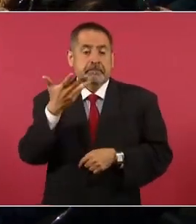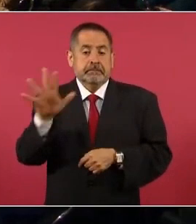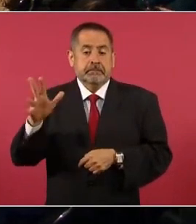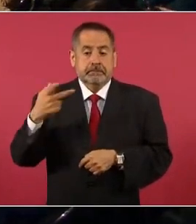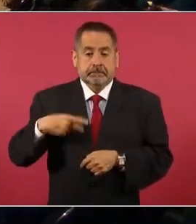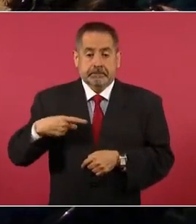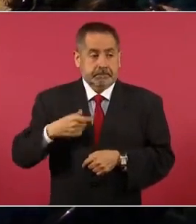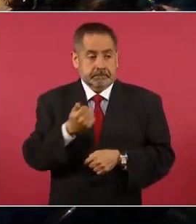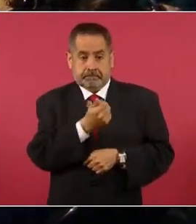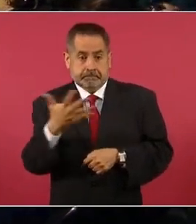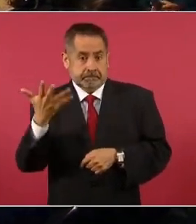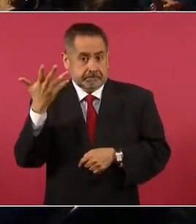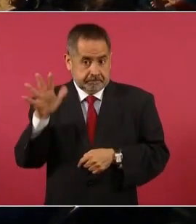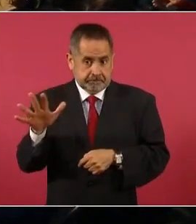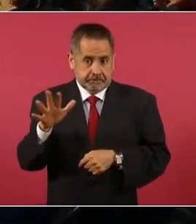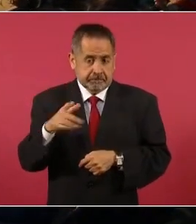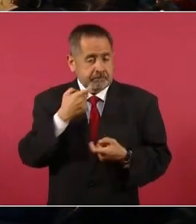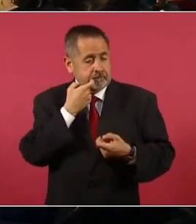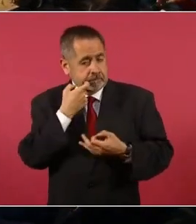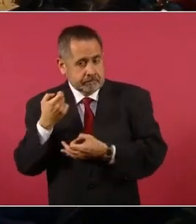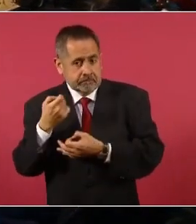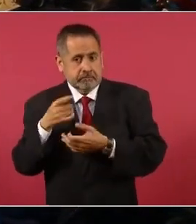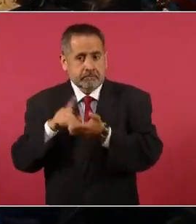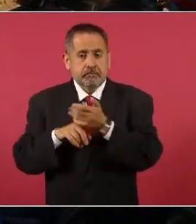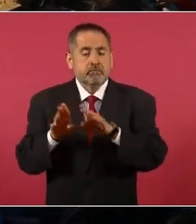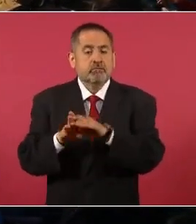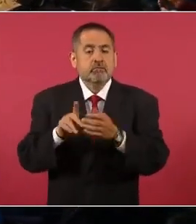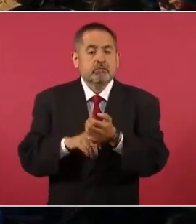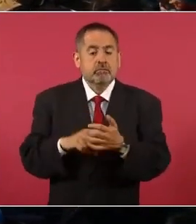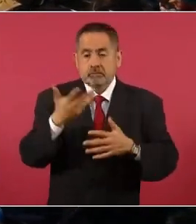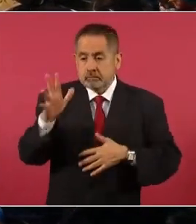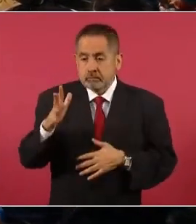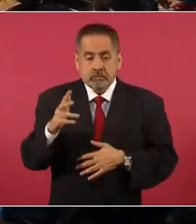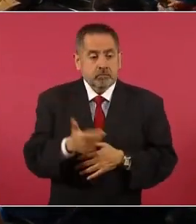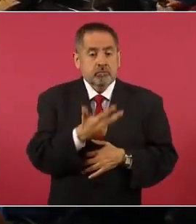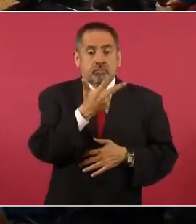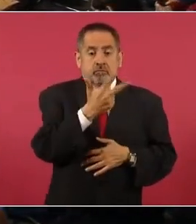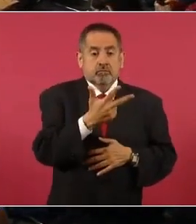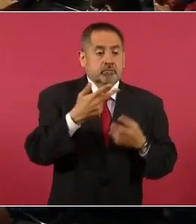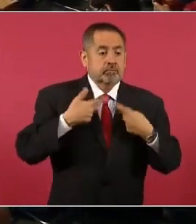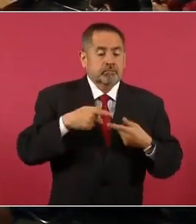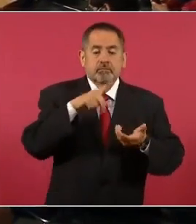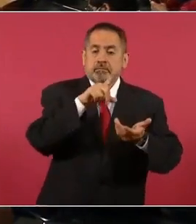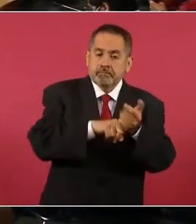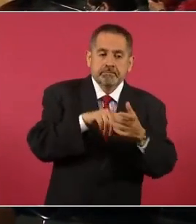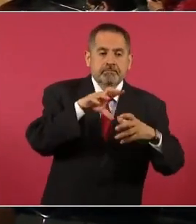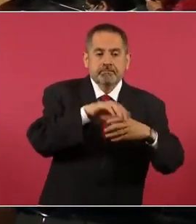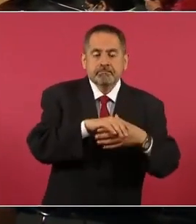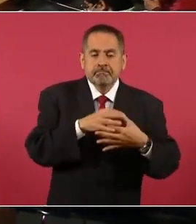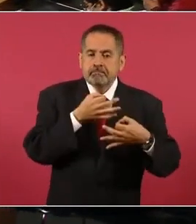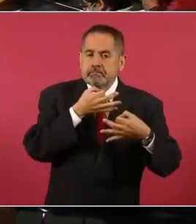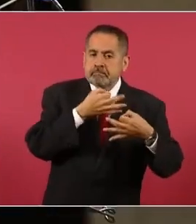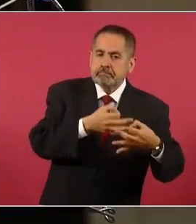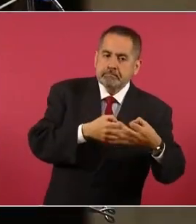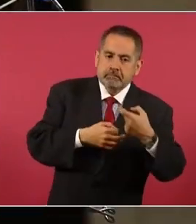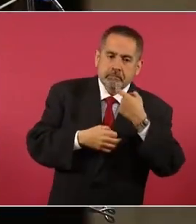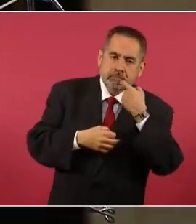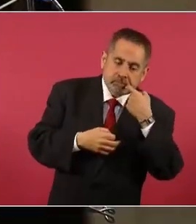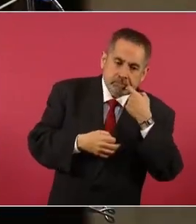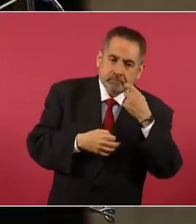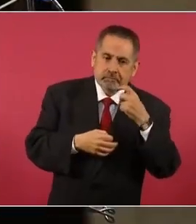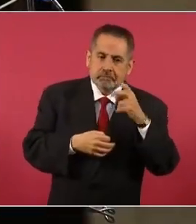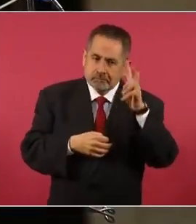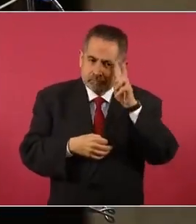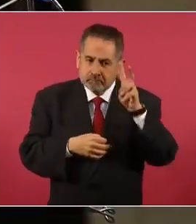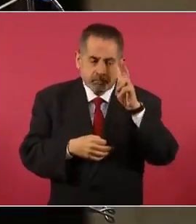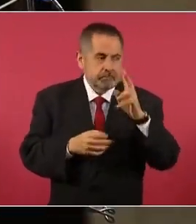una adicción, 8 de ellas presentan una patología dual, es decir, las adicciones pueden hacer que la persona